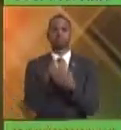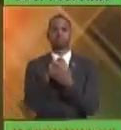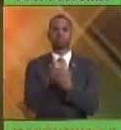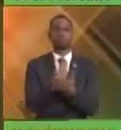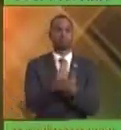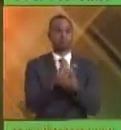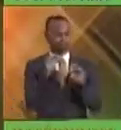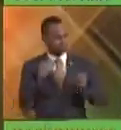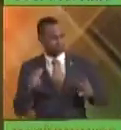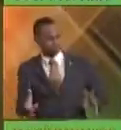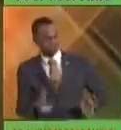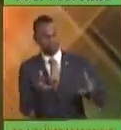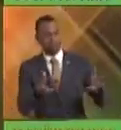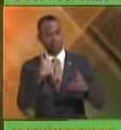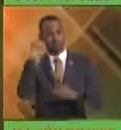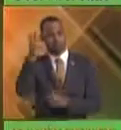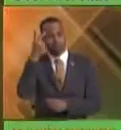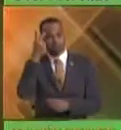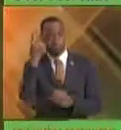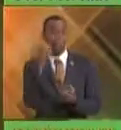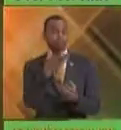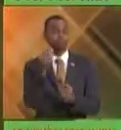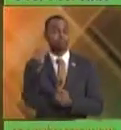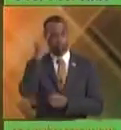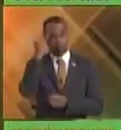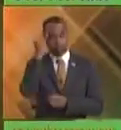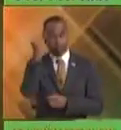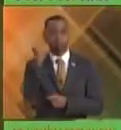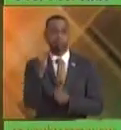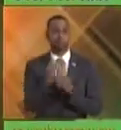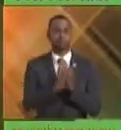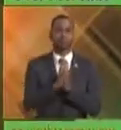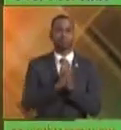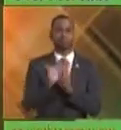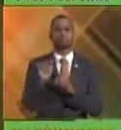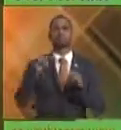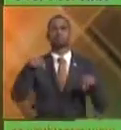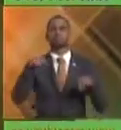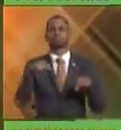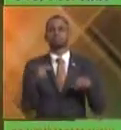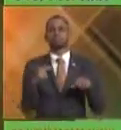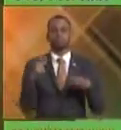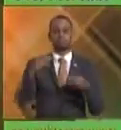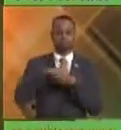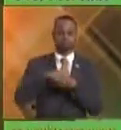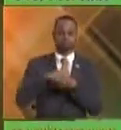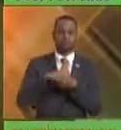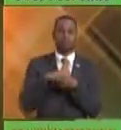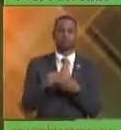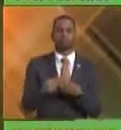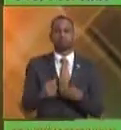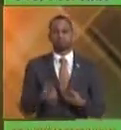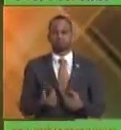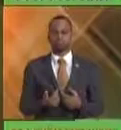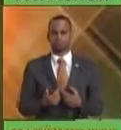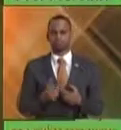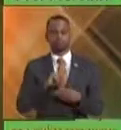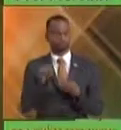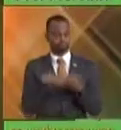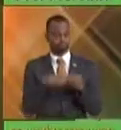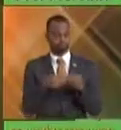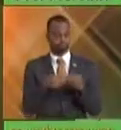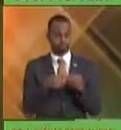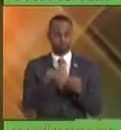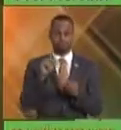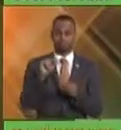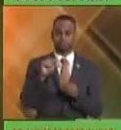promover políticas e iniciativas e iniciativas como éstas que están ancladas totalmente en la agenda